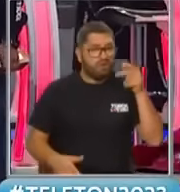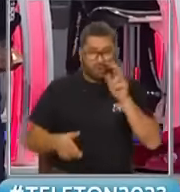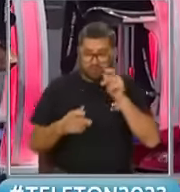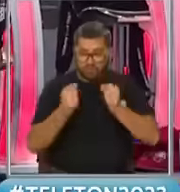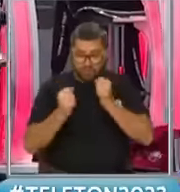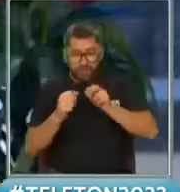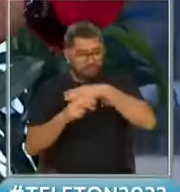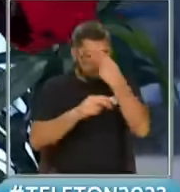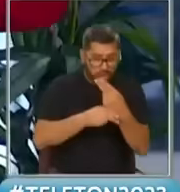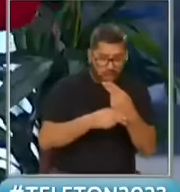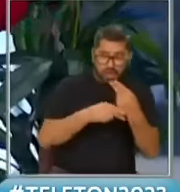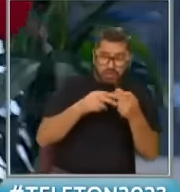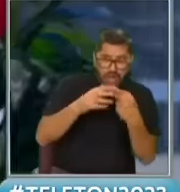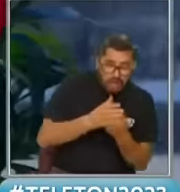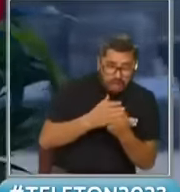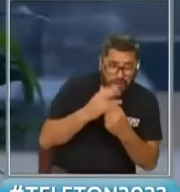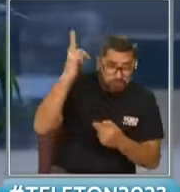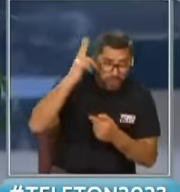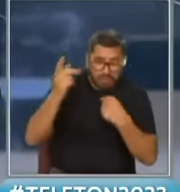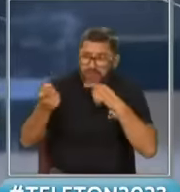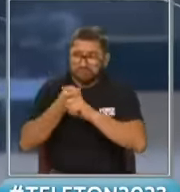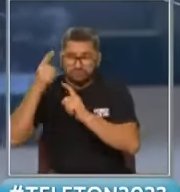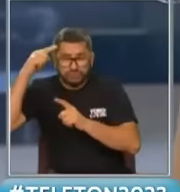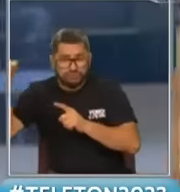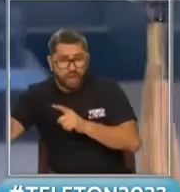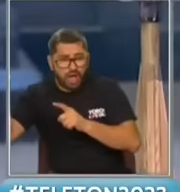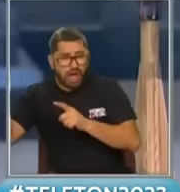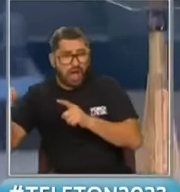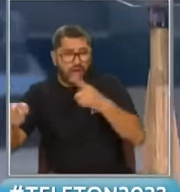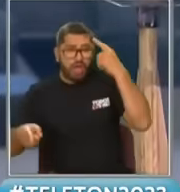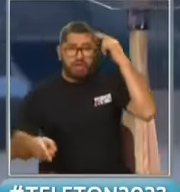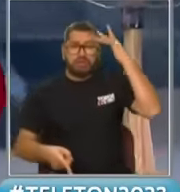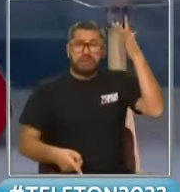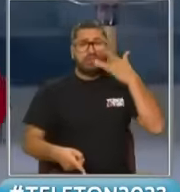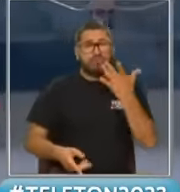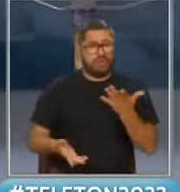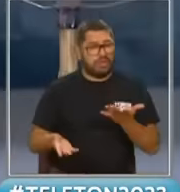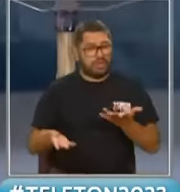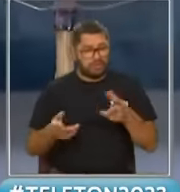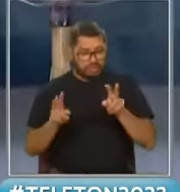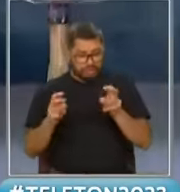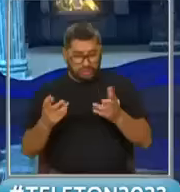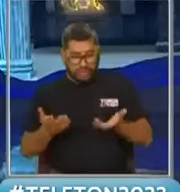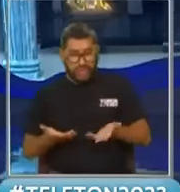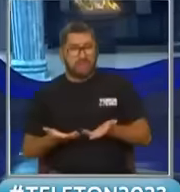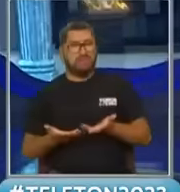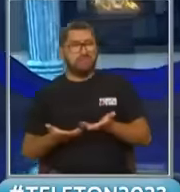balazo y cae mi señora. Mi señora fue muy inteligente porque... Fue muy inteligente.